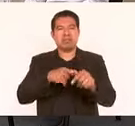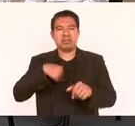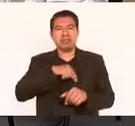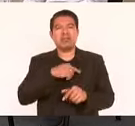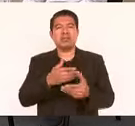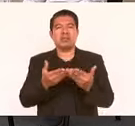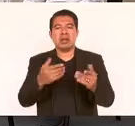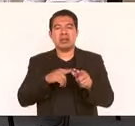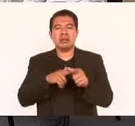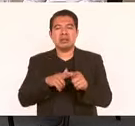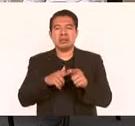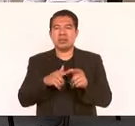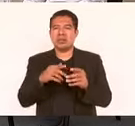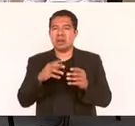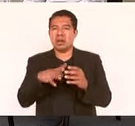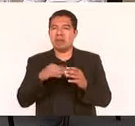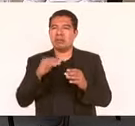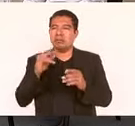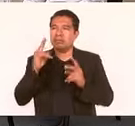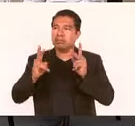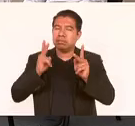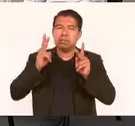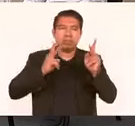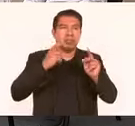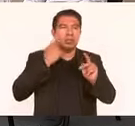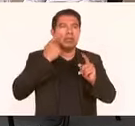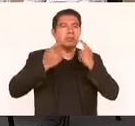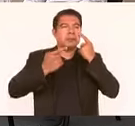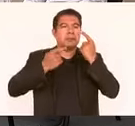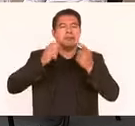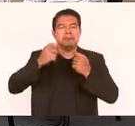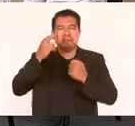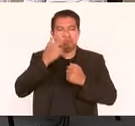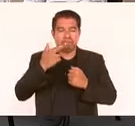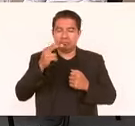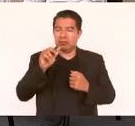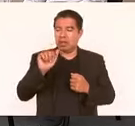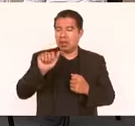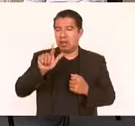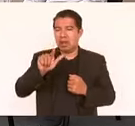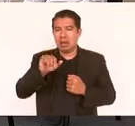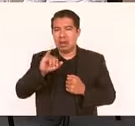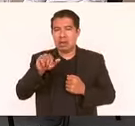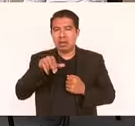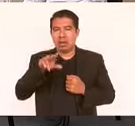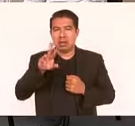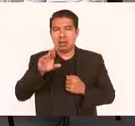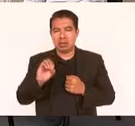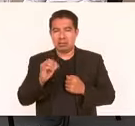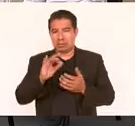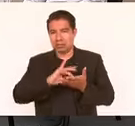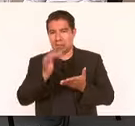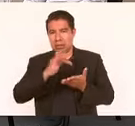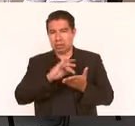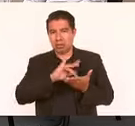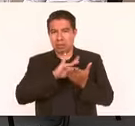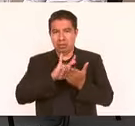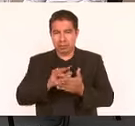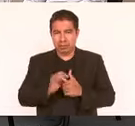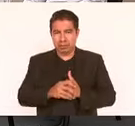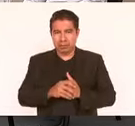visitando todas estas obras y le agradezco mucho a Alejandro por su apoyo. Lo